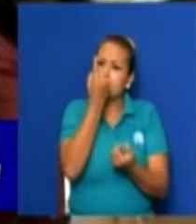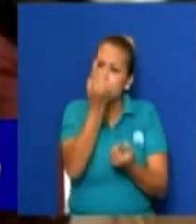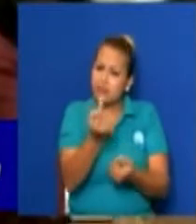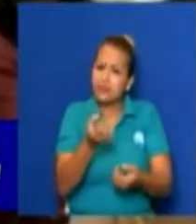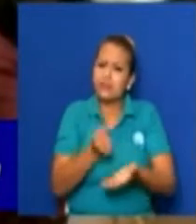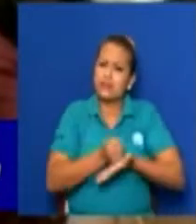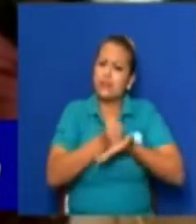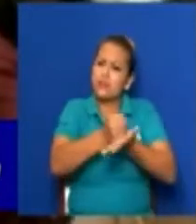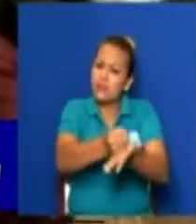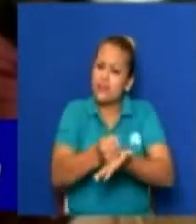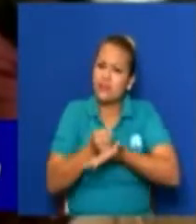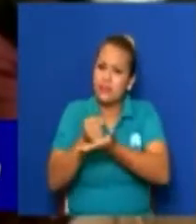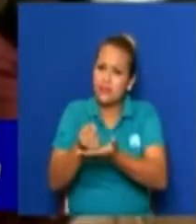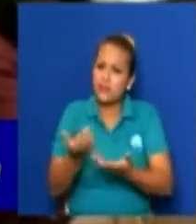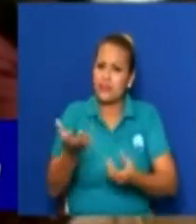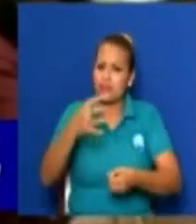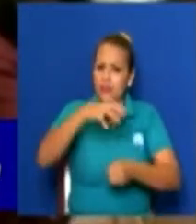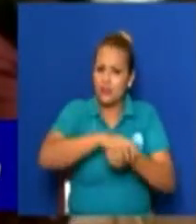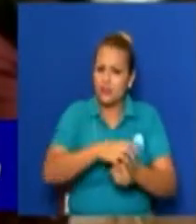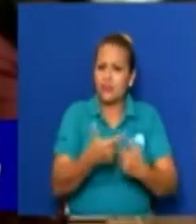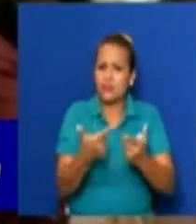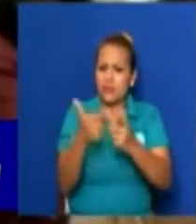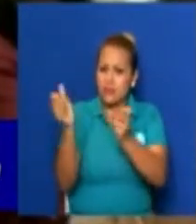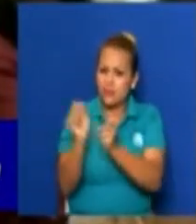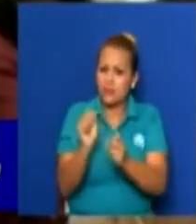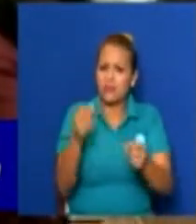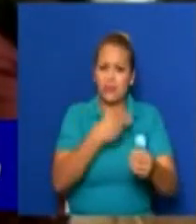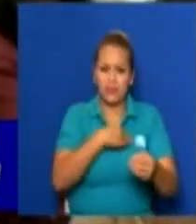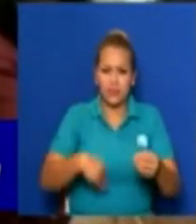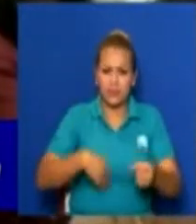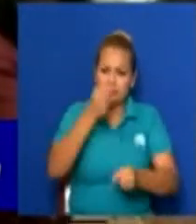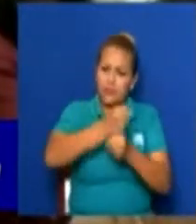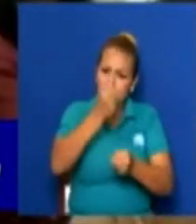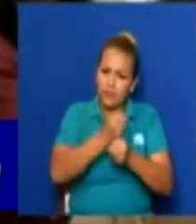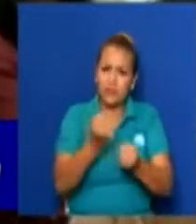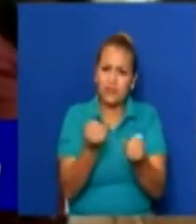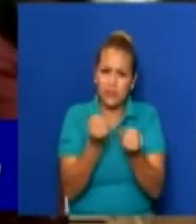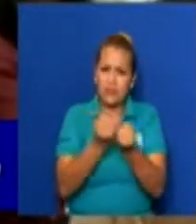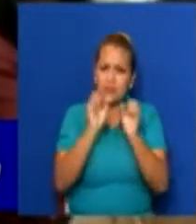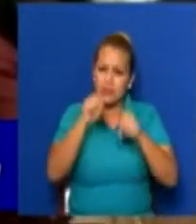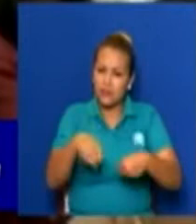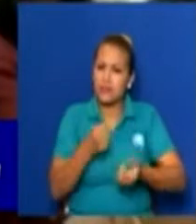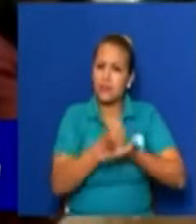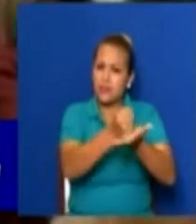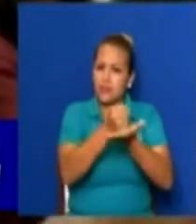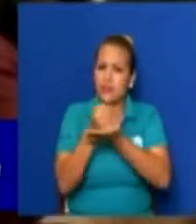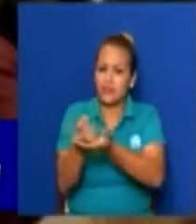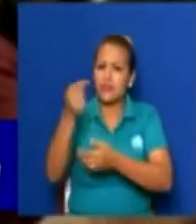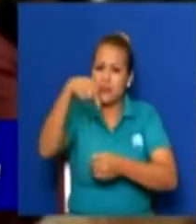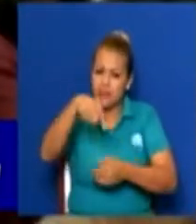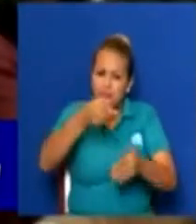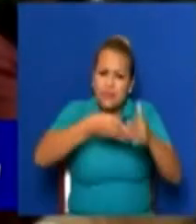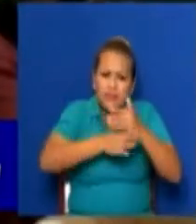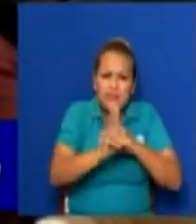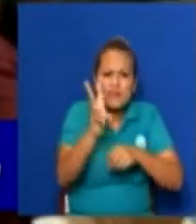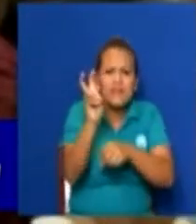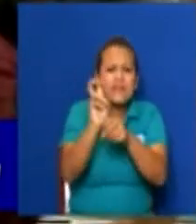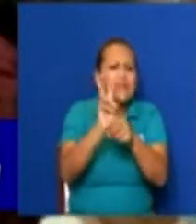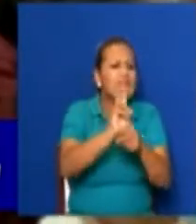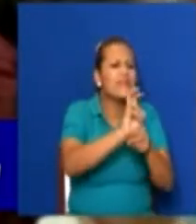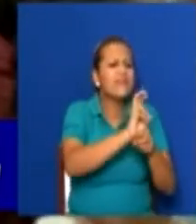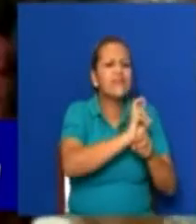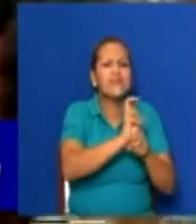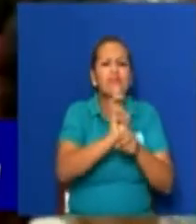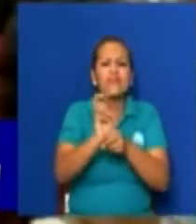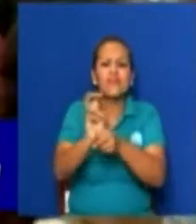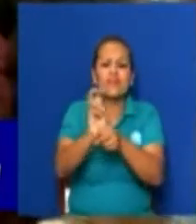Ayuden la comisión, el Ministerio del Trabajo, ayúdenlos a los hermanos sindicalistas, que ellos andan adentro viendo qué hacer,